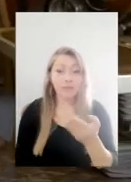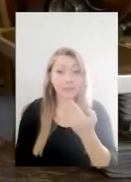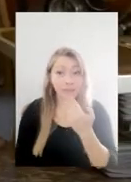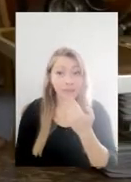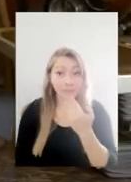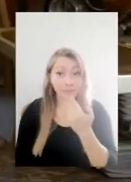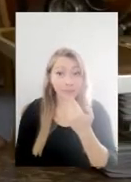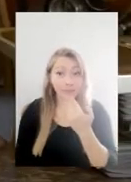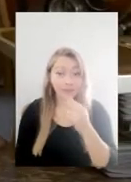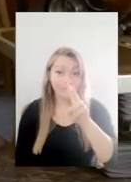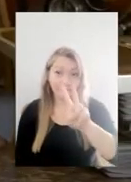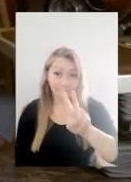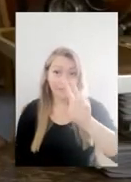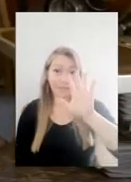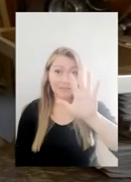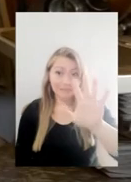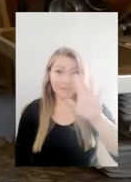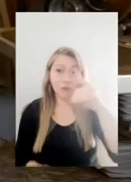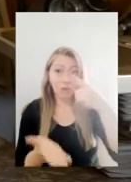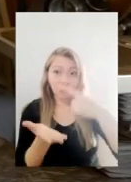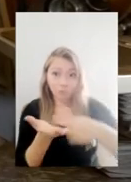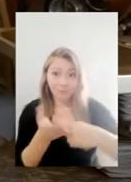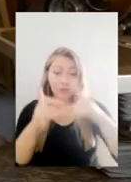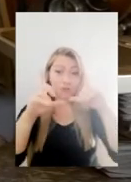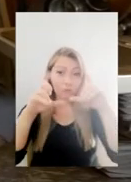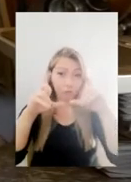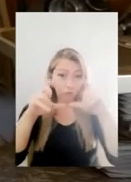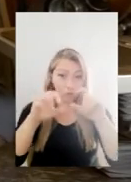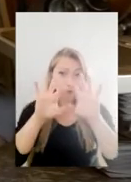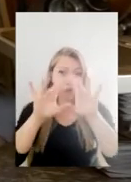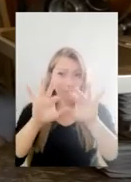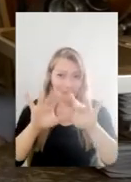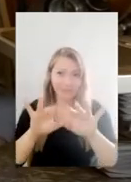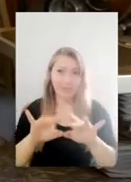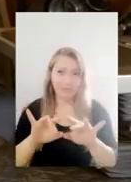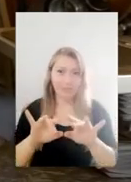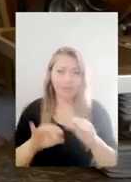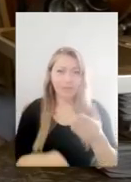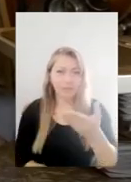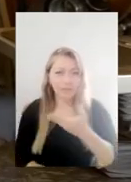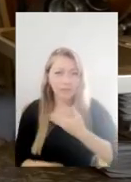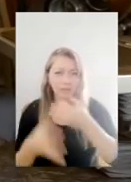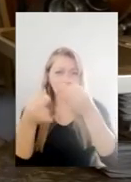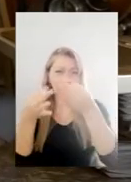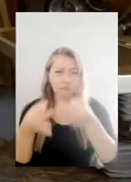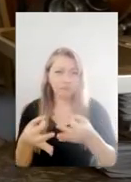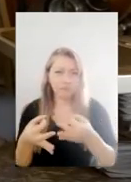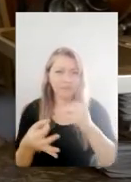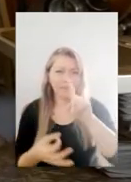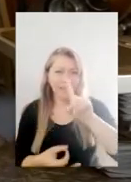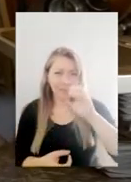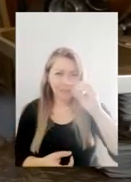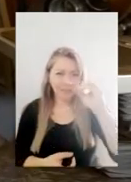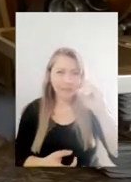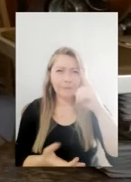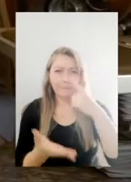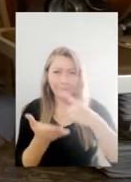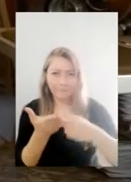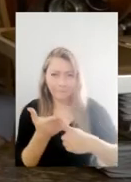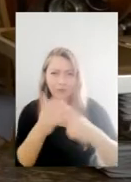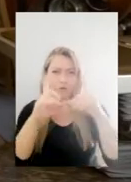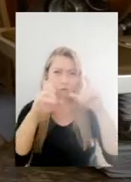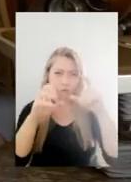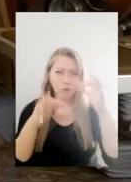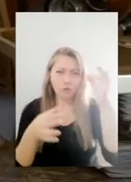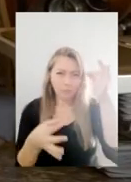formado un archivo de más de 10.000 fotografías, otras 25.000 archivos digitales, pero tenemos más de 10.000 archivos en